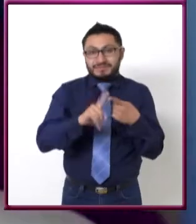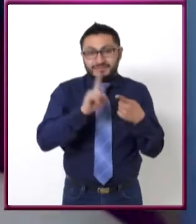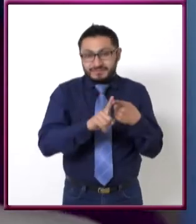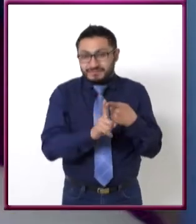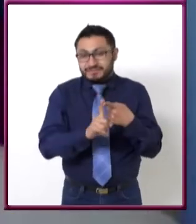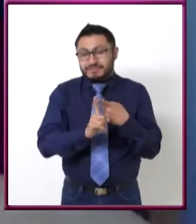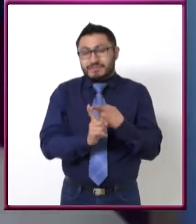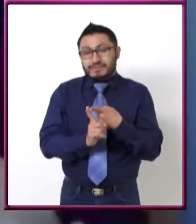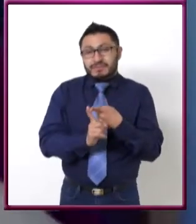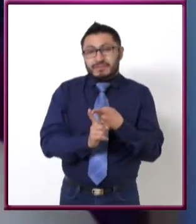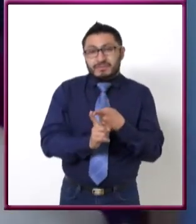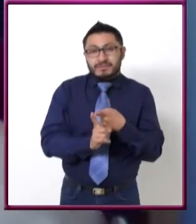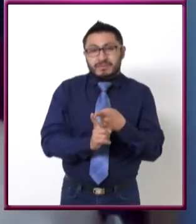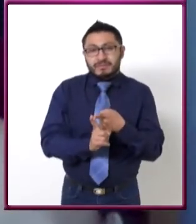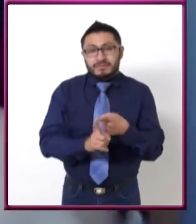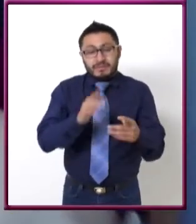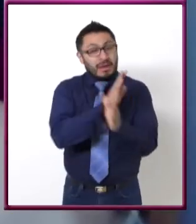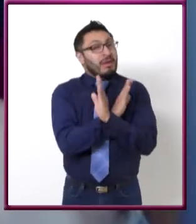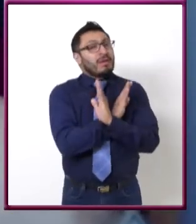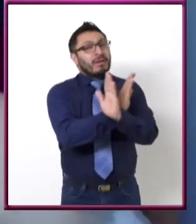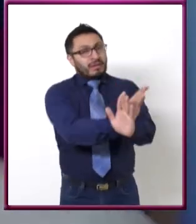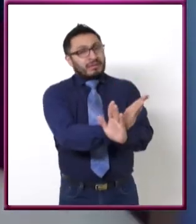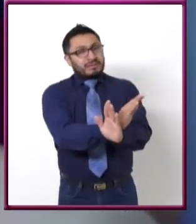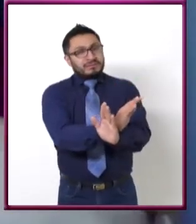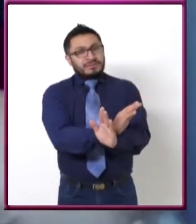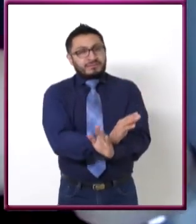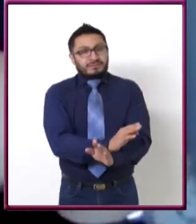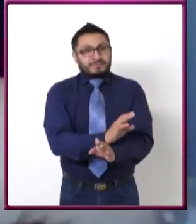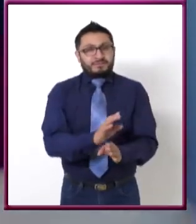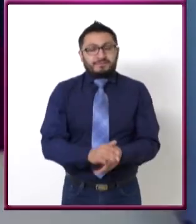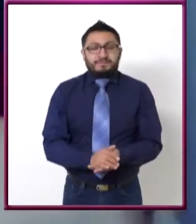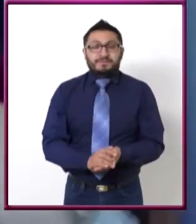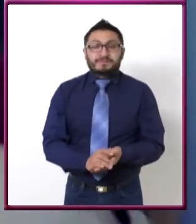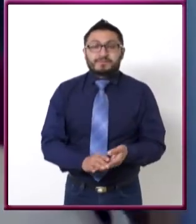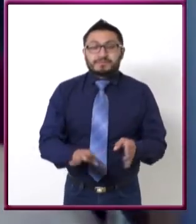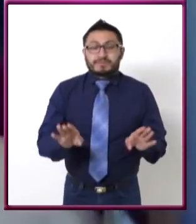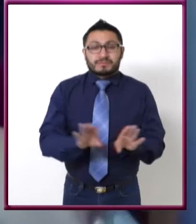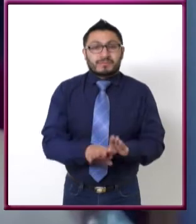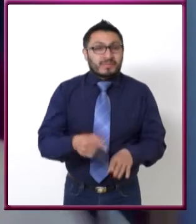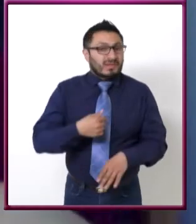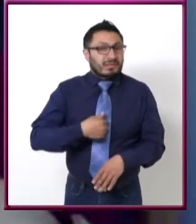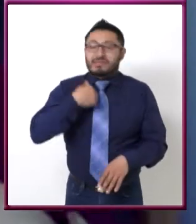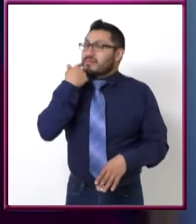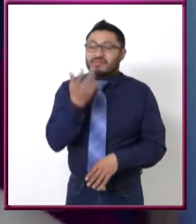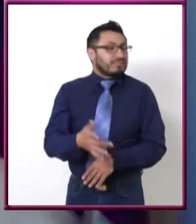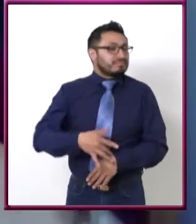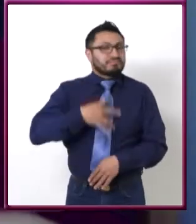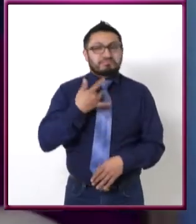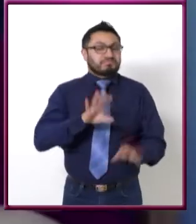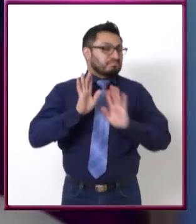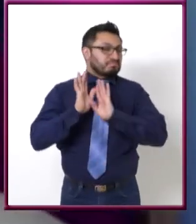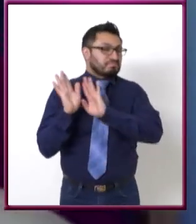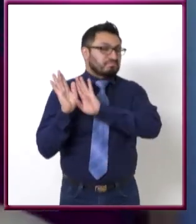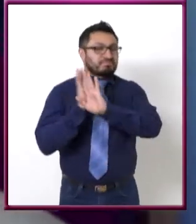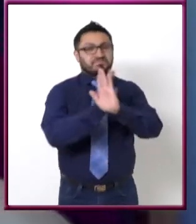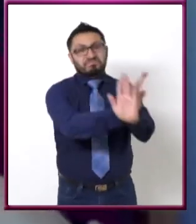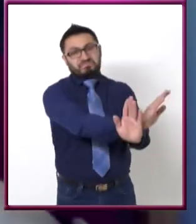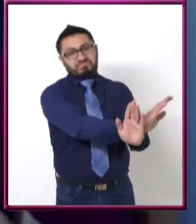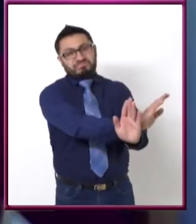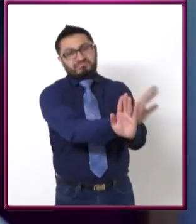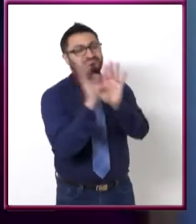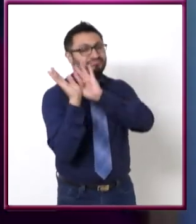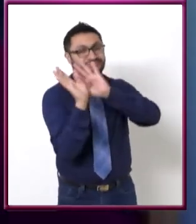Entonces la primera tiene que ver con evito, me anestesio, o sea, yo no quiero sentir,